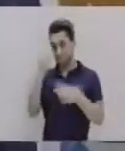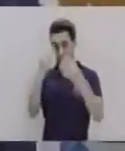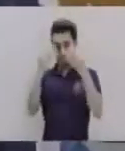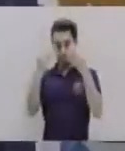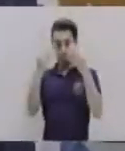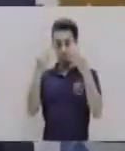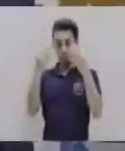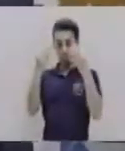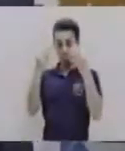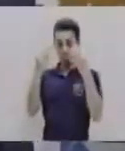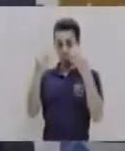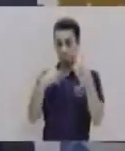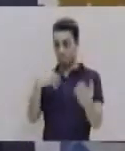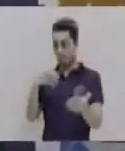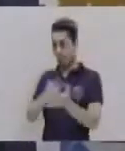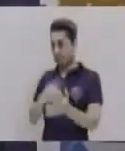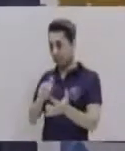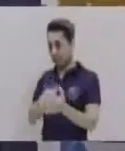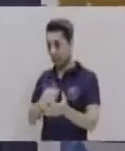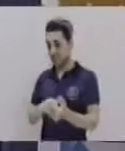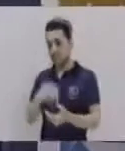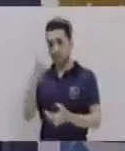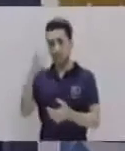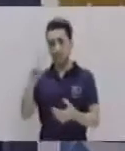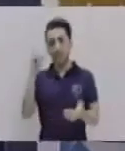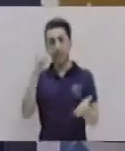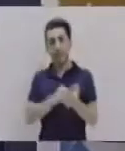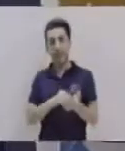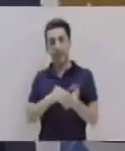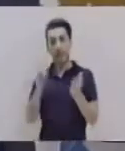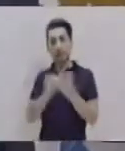Vendí 30,000 quetzales en manzanas.